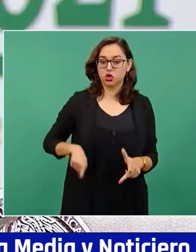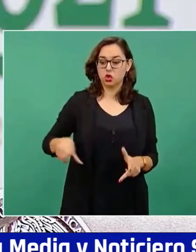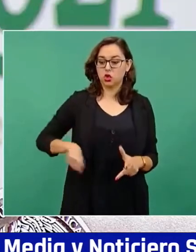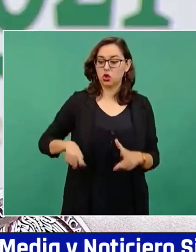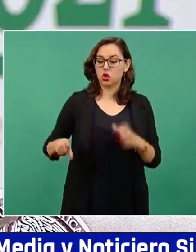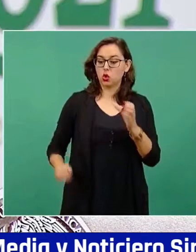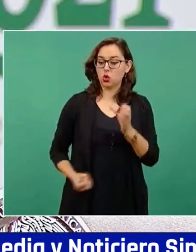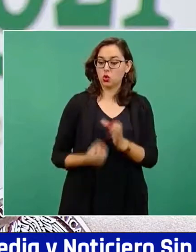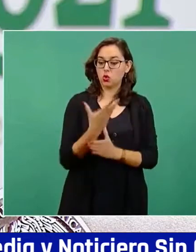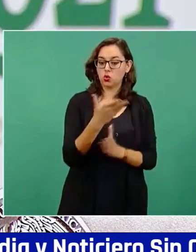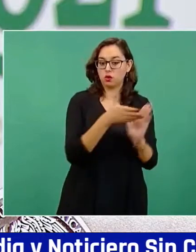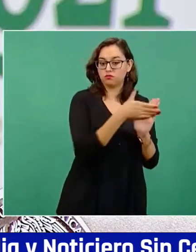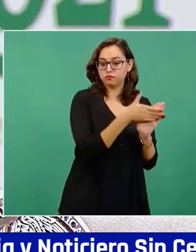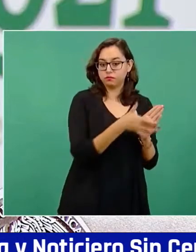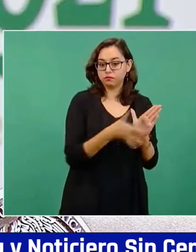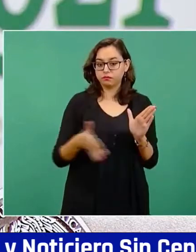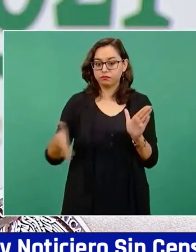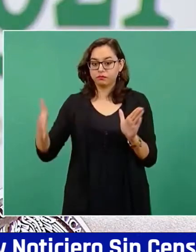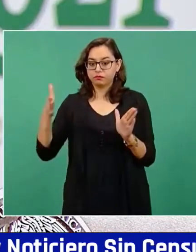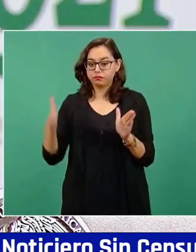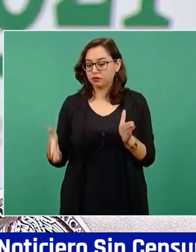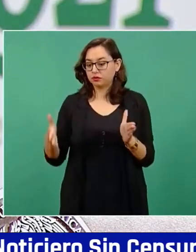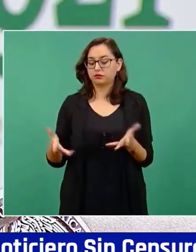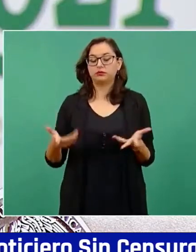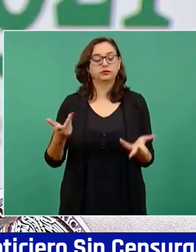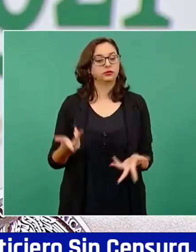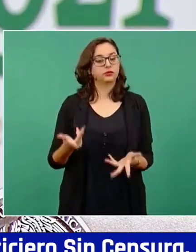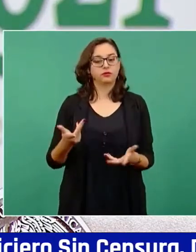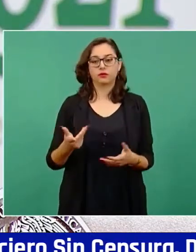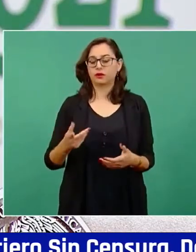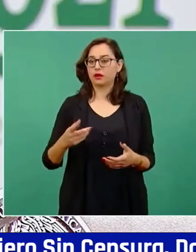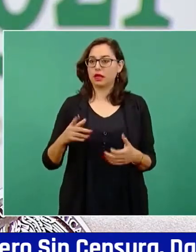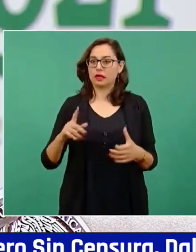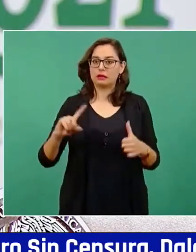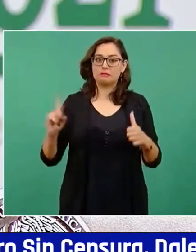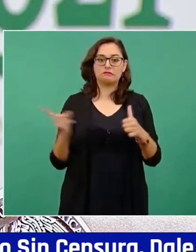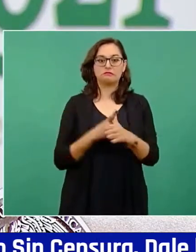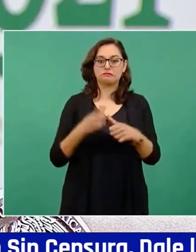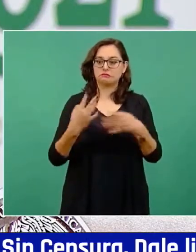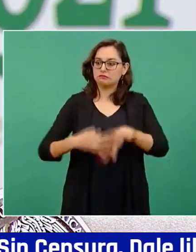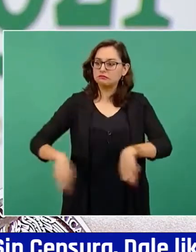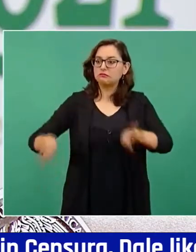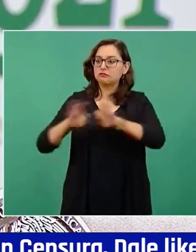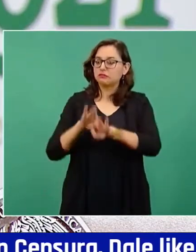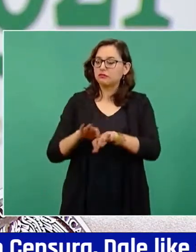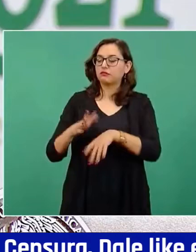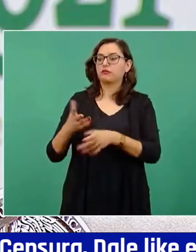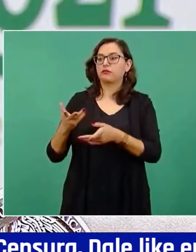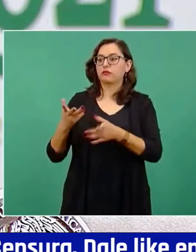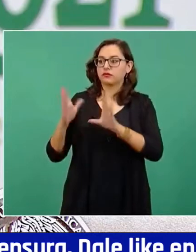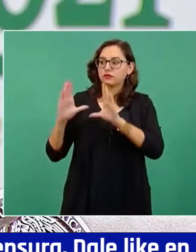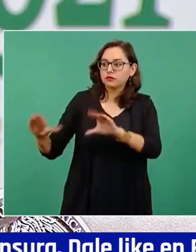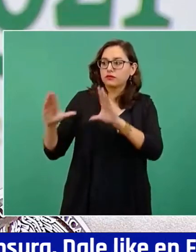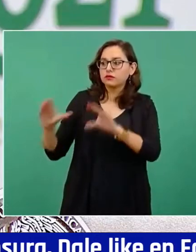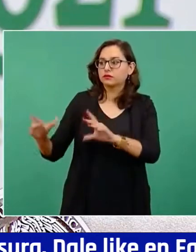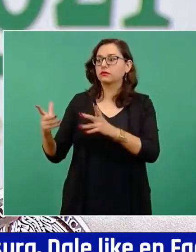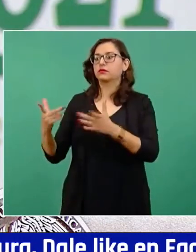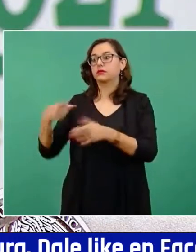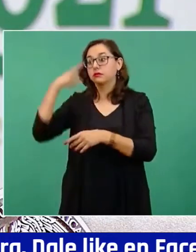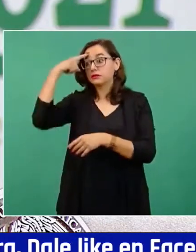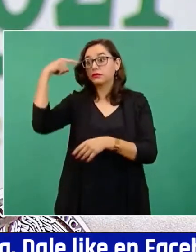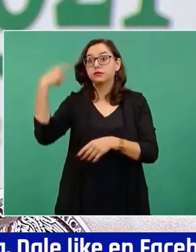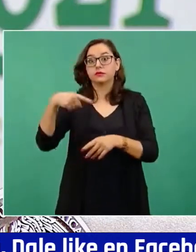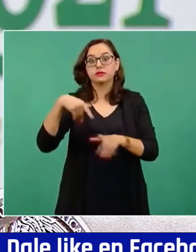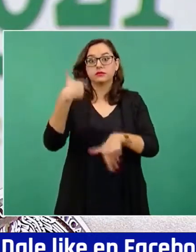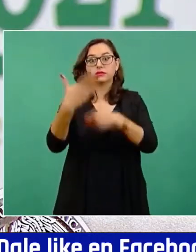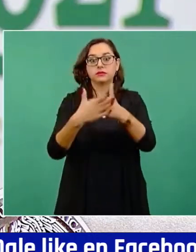una preocupación el que no se presenten ni quejas ni recomendaciones en derechos humanos generadas